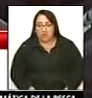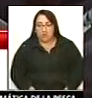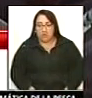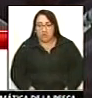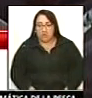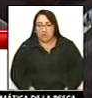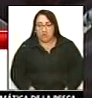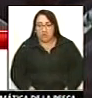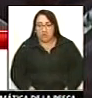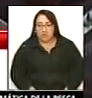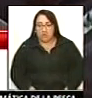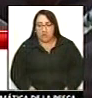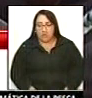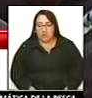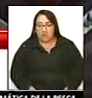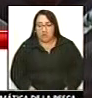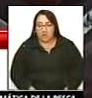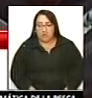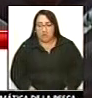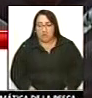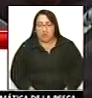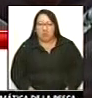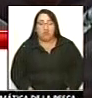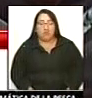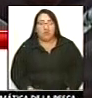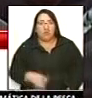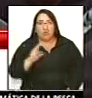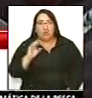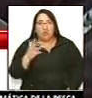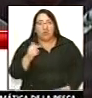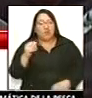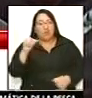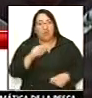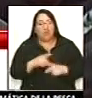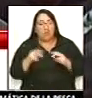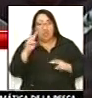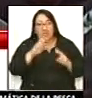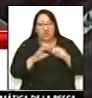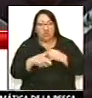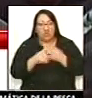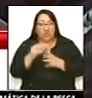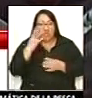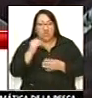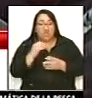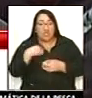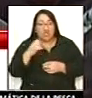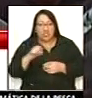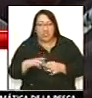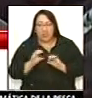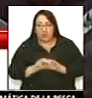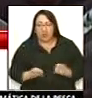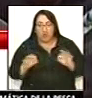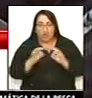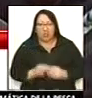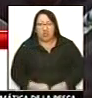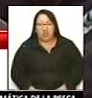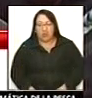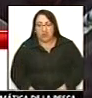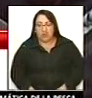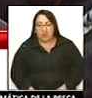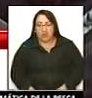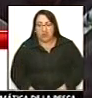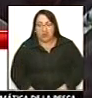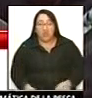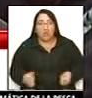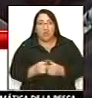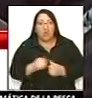supervisión externa. No me parece malo, podría ensayarse, podríamos analizar, la experiencia de Chile ha sido fundamental en el caso de la